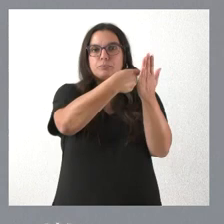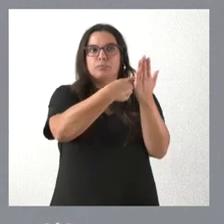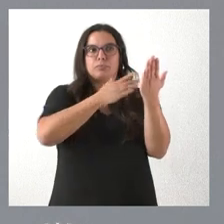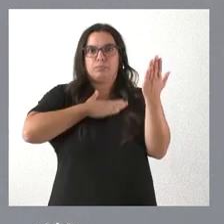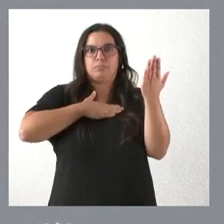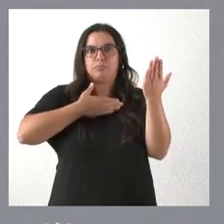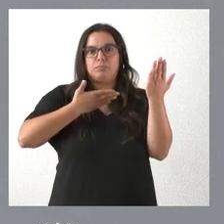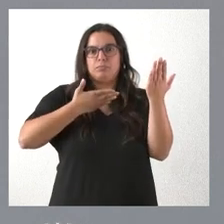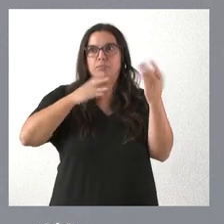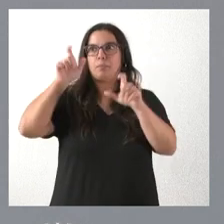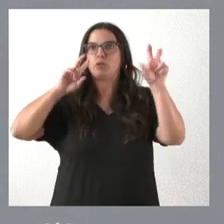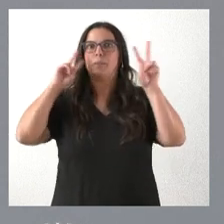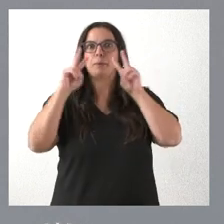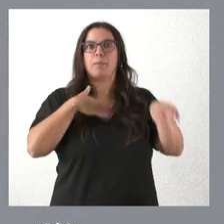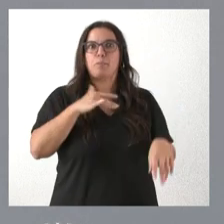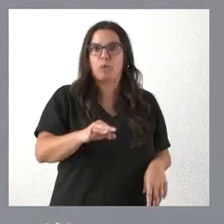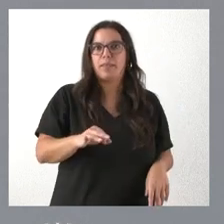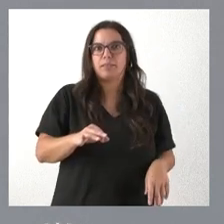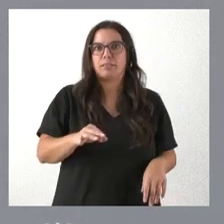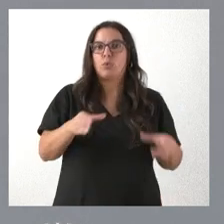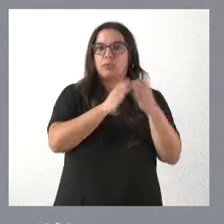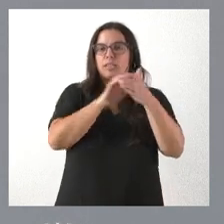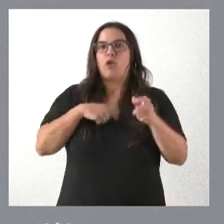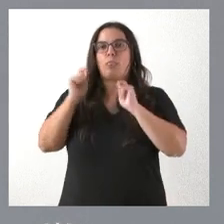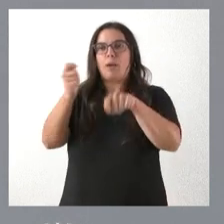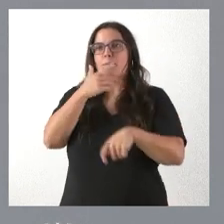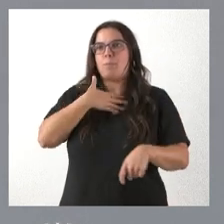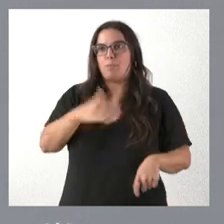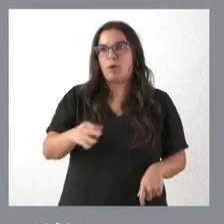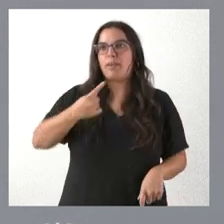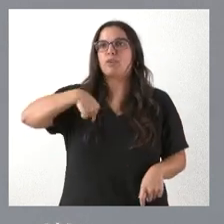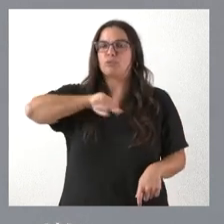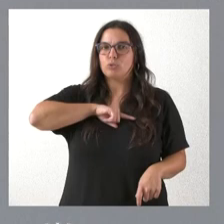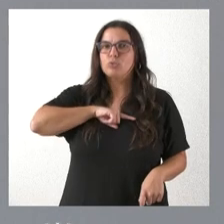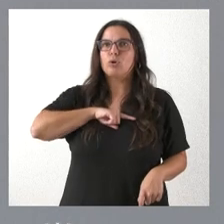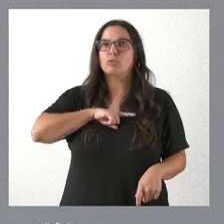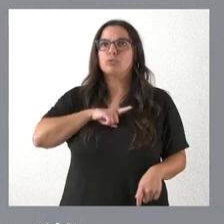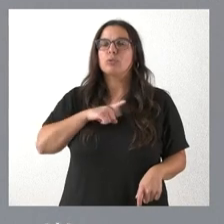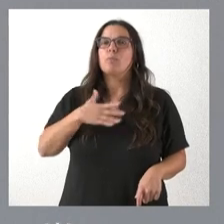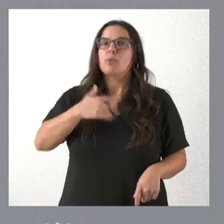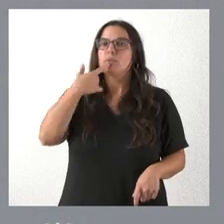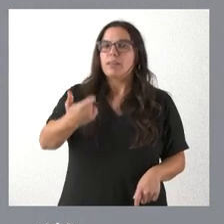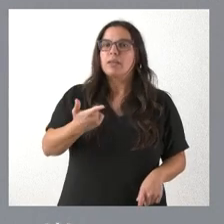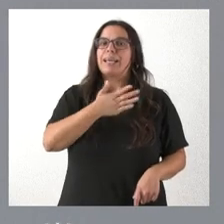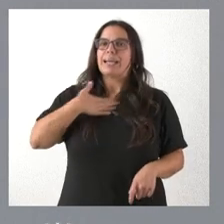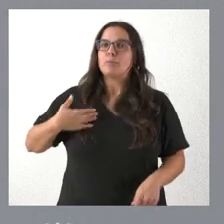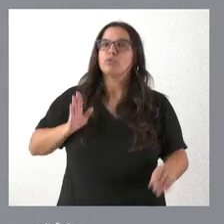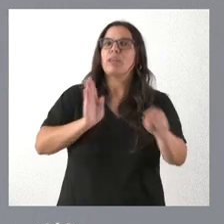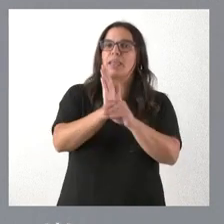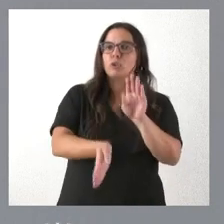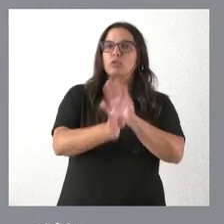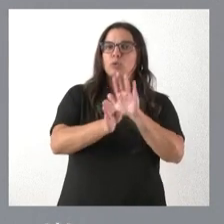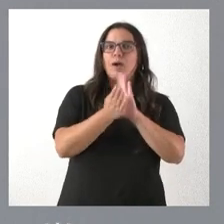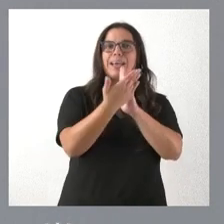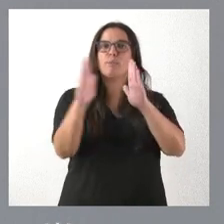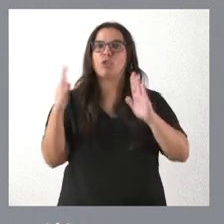para el conjunto de los ciudadanos y lo puede aportar la junta de castillería nosotros estamos en condiciones no solamente de decir que queremos seguir financiando las sedes del